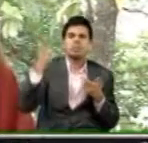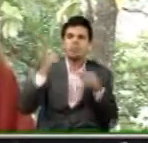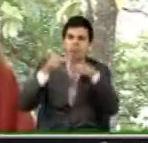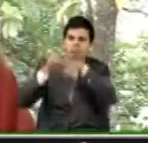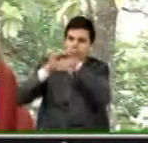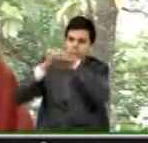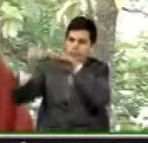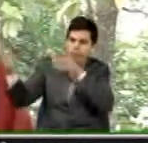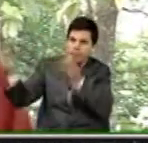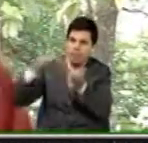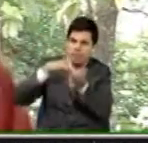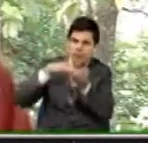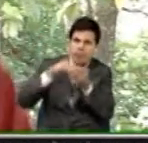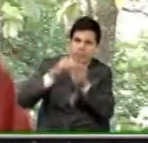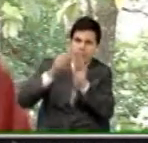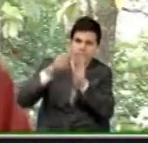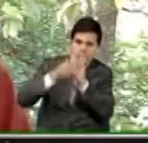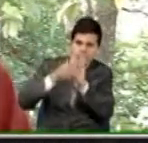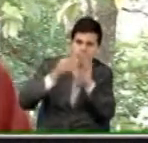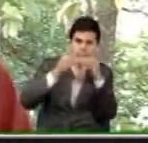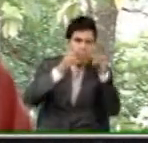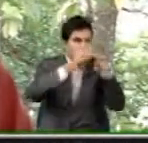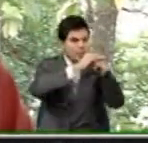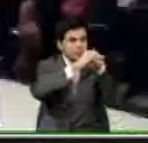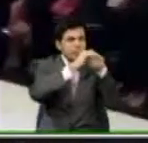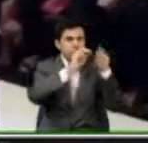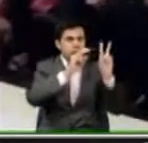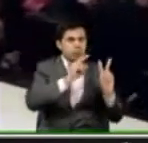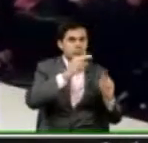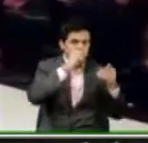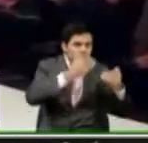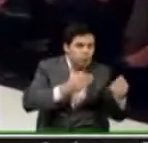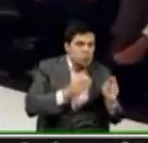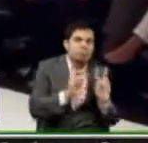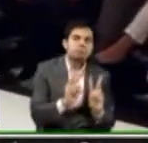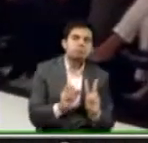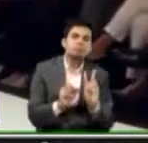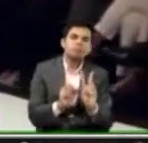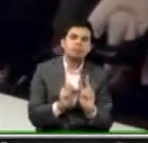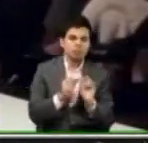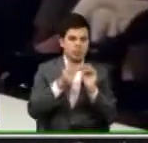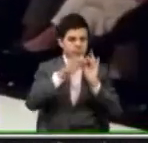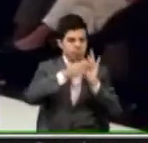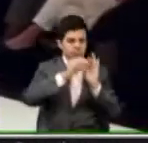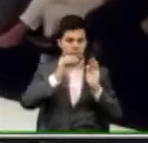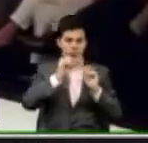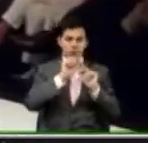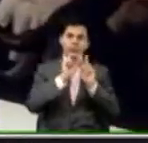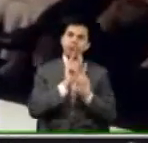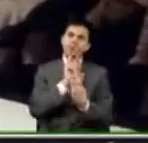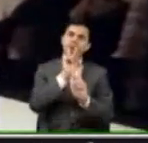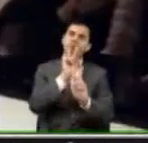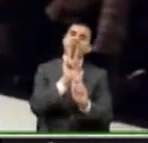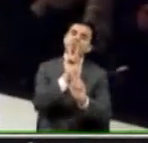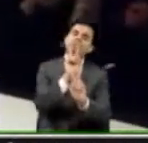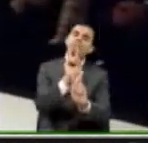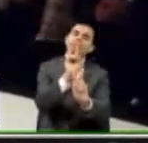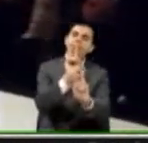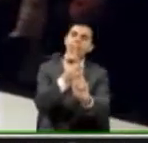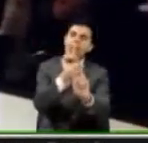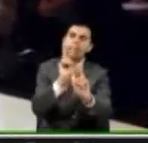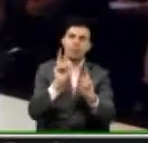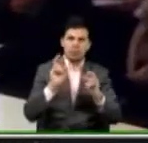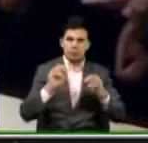invitados de a un matrimonio hasta los novios, los pajecitos. El Centro Cultural del Oriente acoge Expo Bodas, un lugar donde